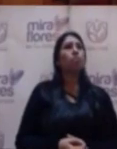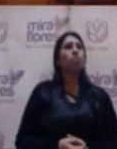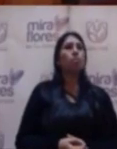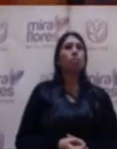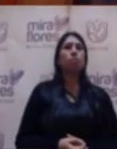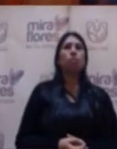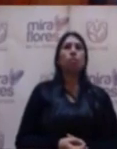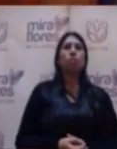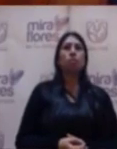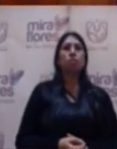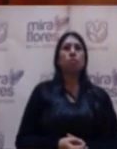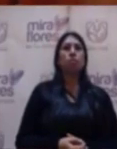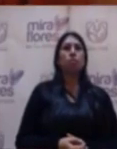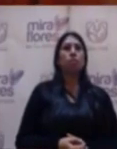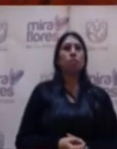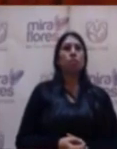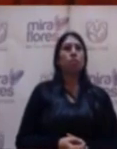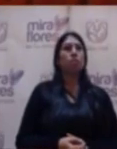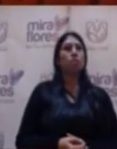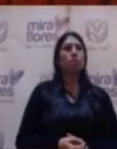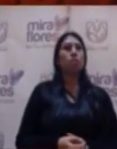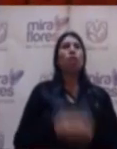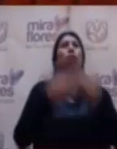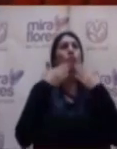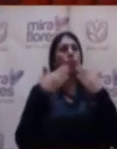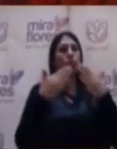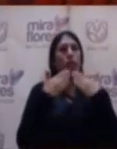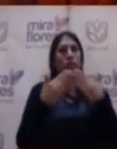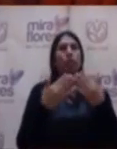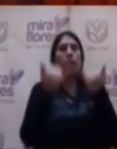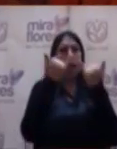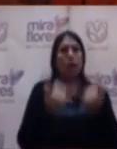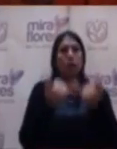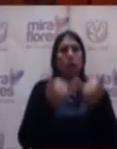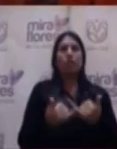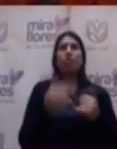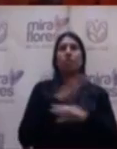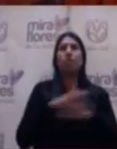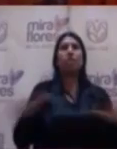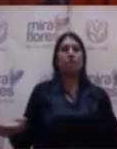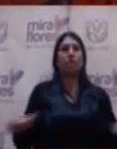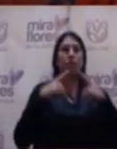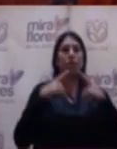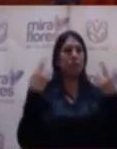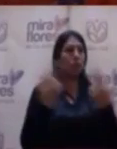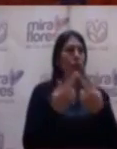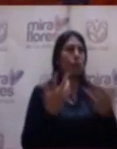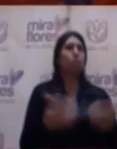Muchas gracias. Ahora sí, se levanta la sesión.